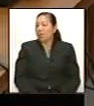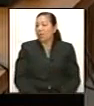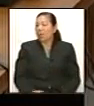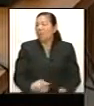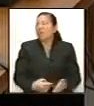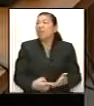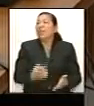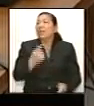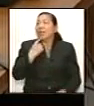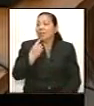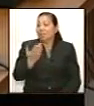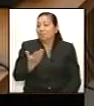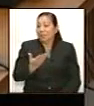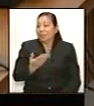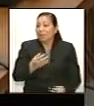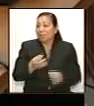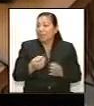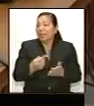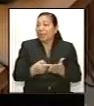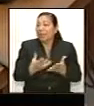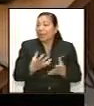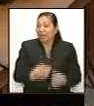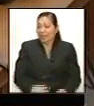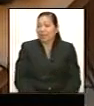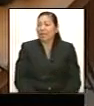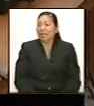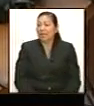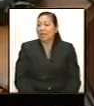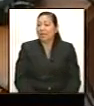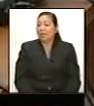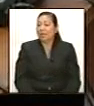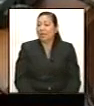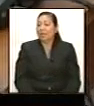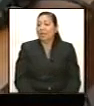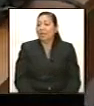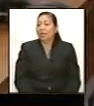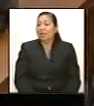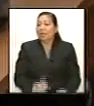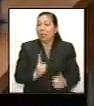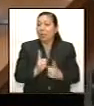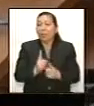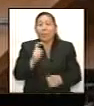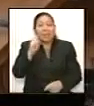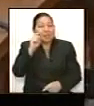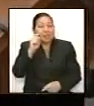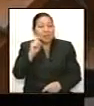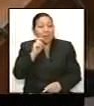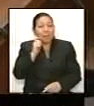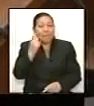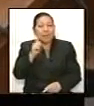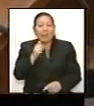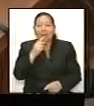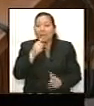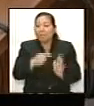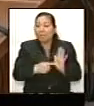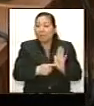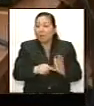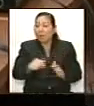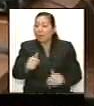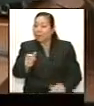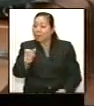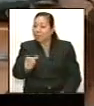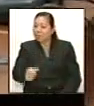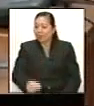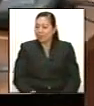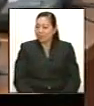qué es lo que le pido que me especifique, qué es lo que quería que yo haga, y me dice un encuentro sexual para que eso sirva de evidencia para la otra